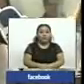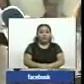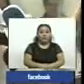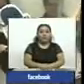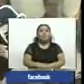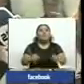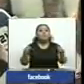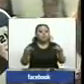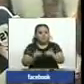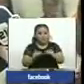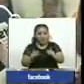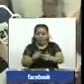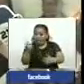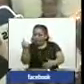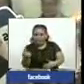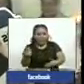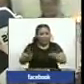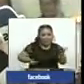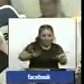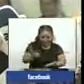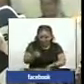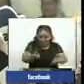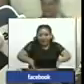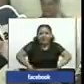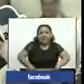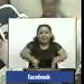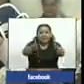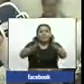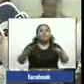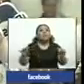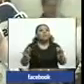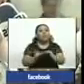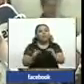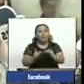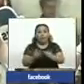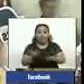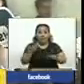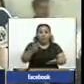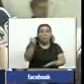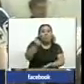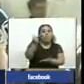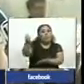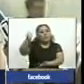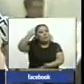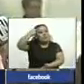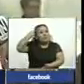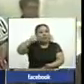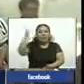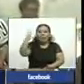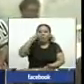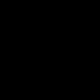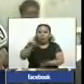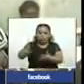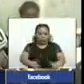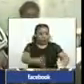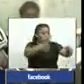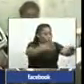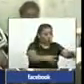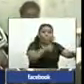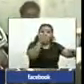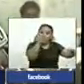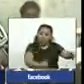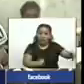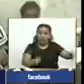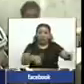los trabajadores por cuenta propia, a los vendedores de la zona, les vamos a dar bolsas de basura. Hemos establecido contenedores especiales que pueden